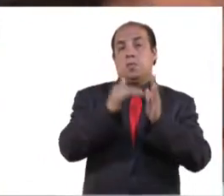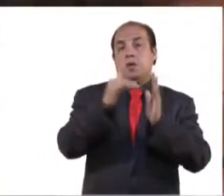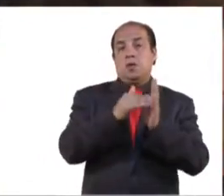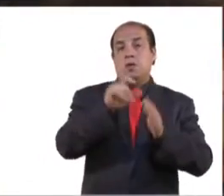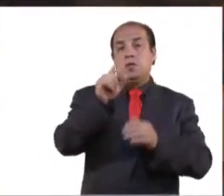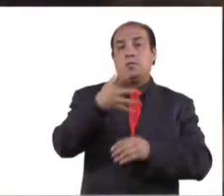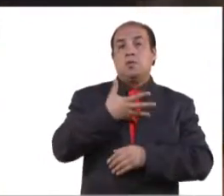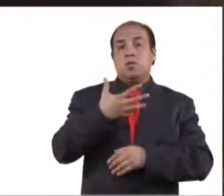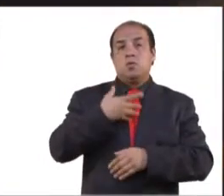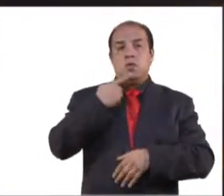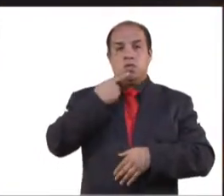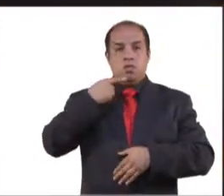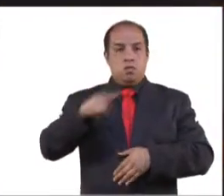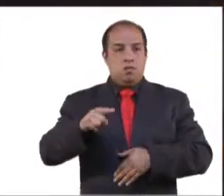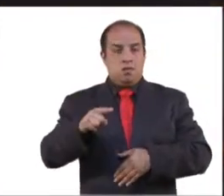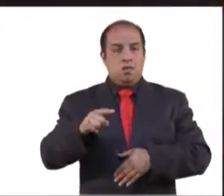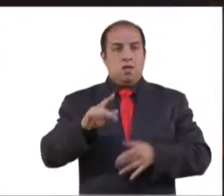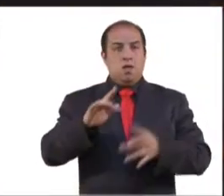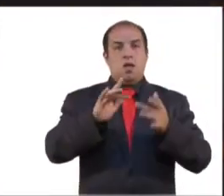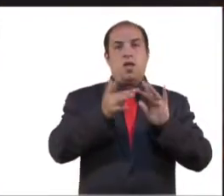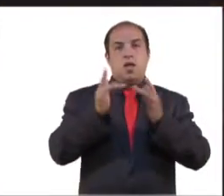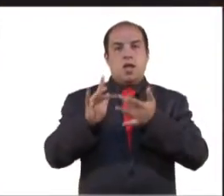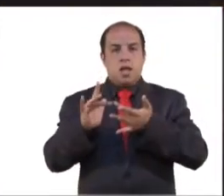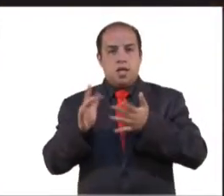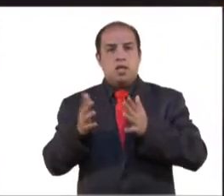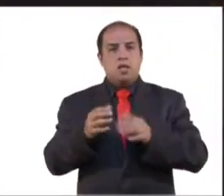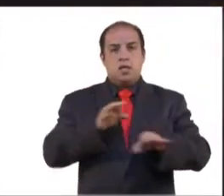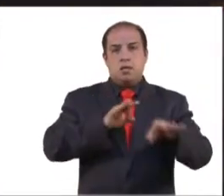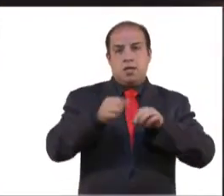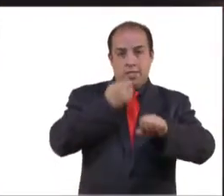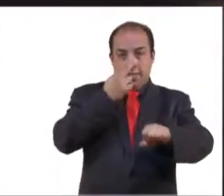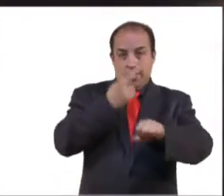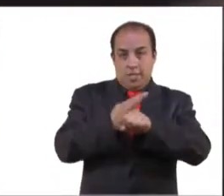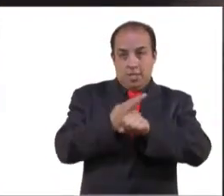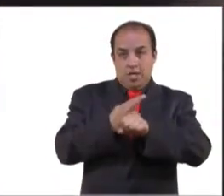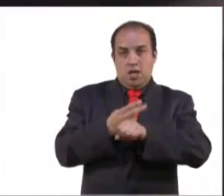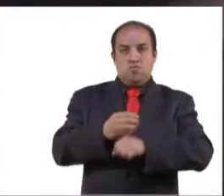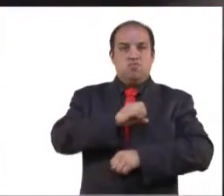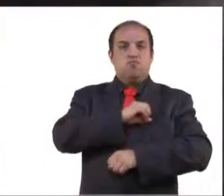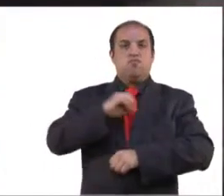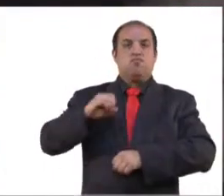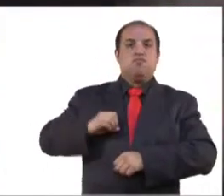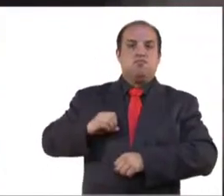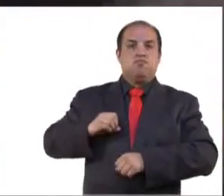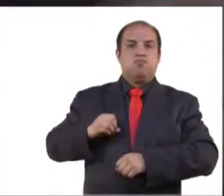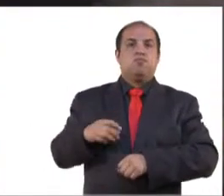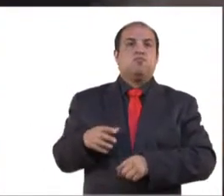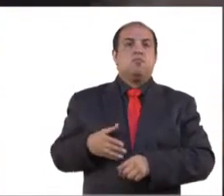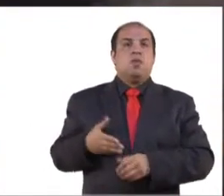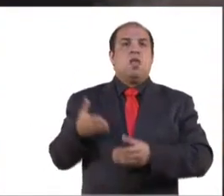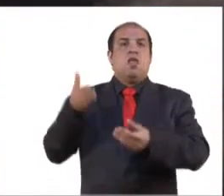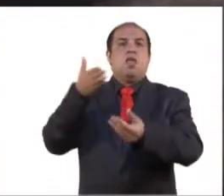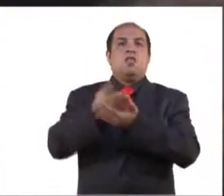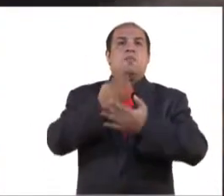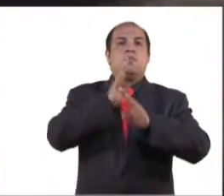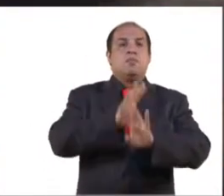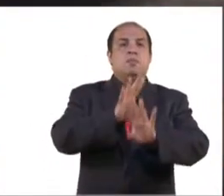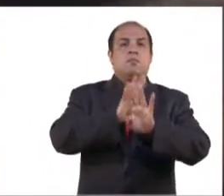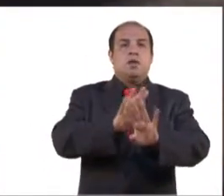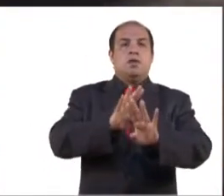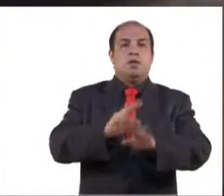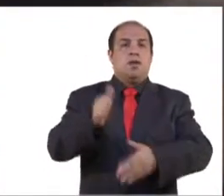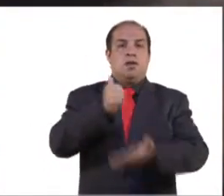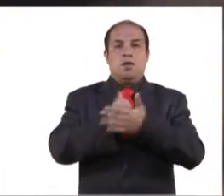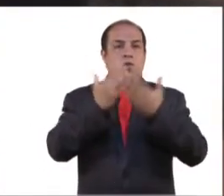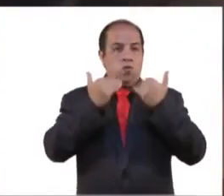pues denuncias en redes sociales de trabajadores de secretarías que fueron obligados a ir a la manifestación. En la ciudad no hubo así, y